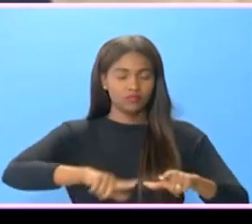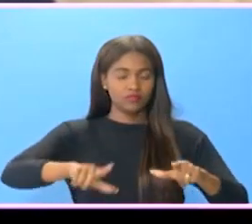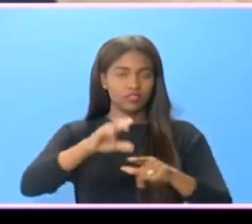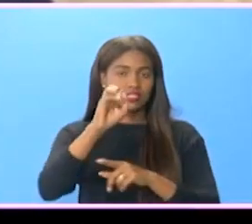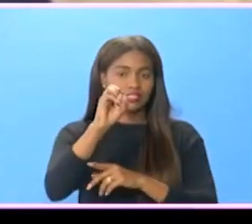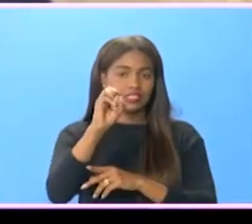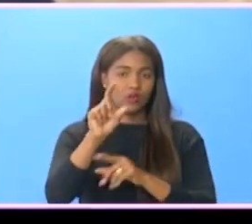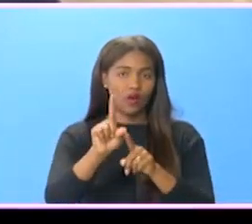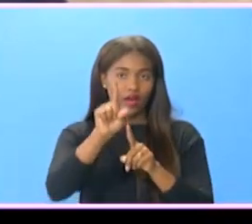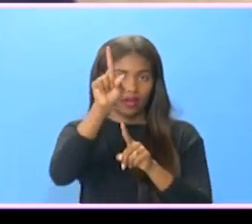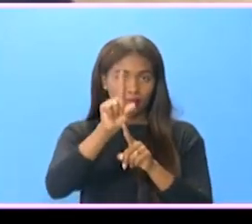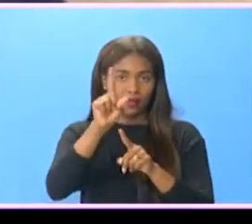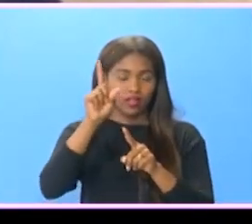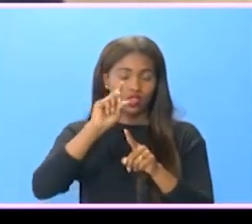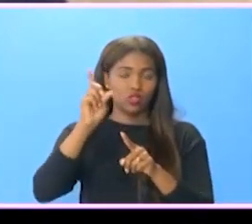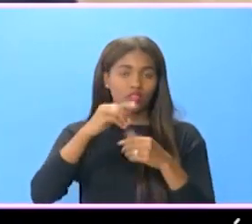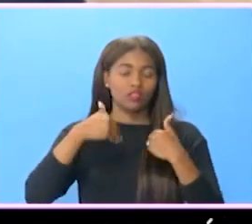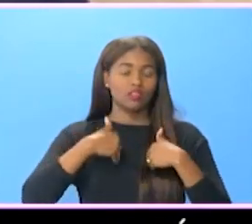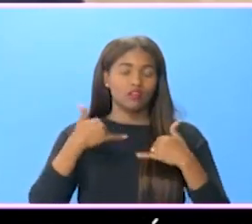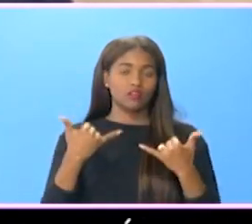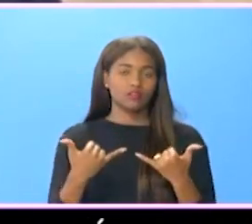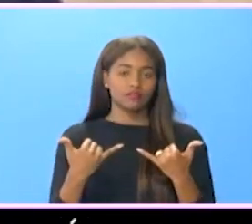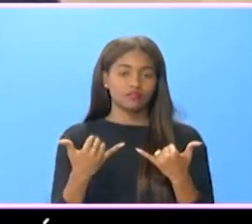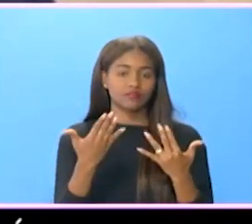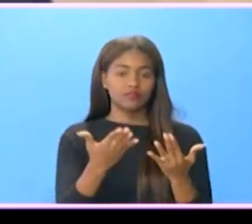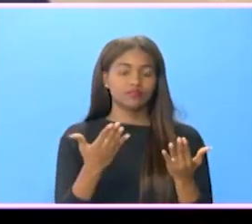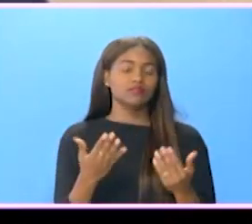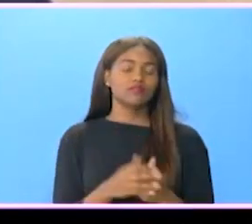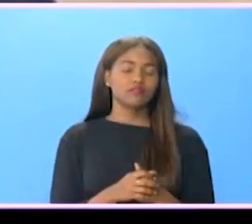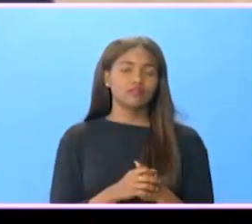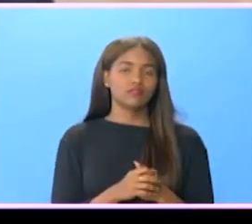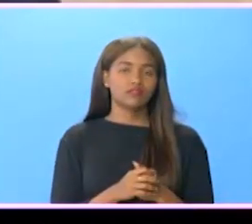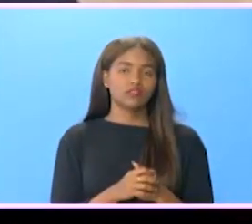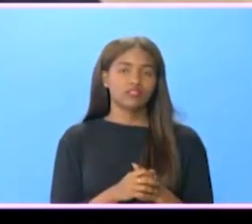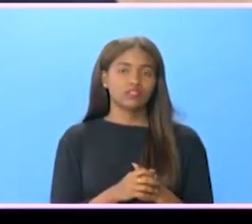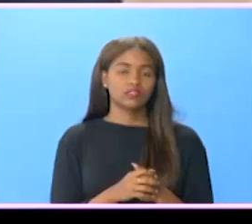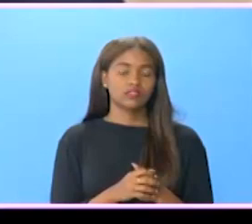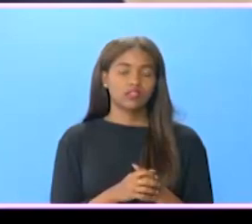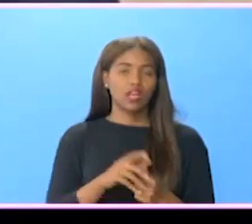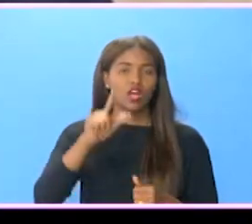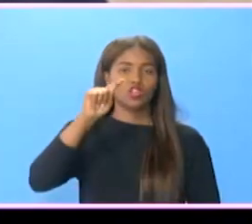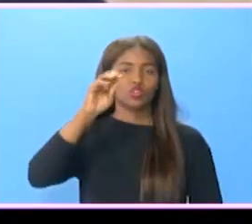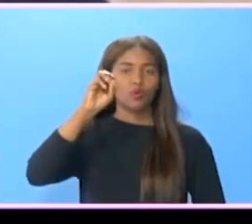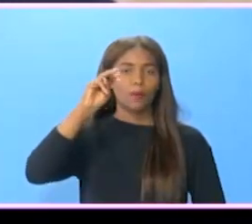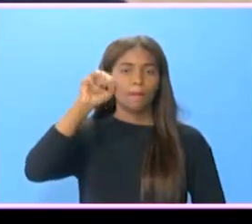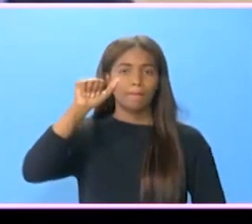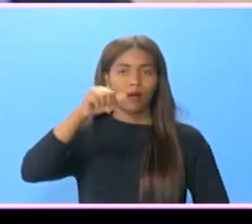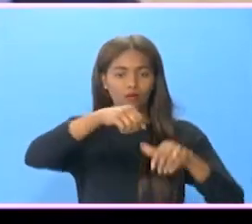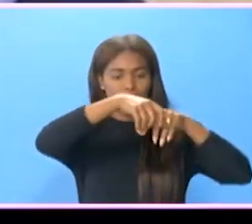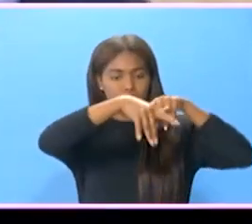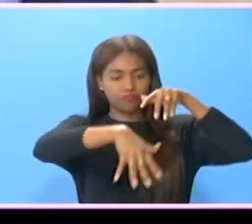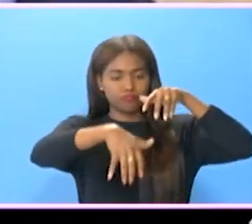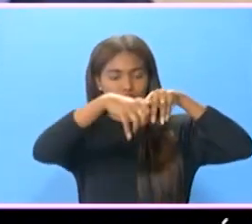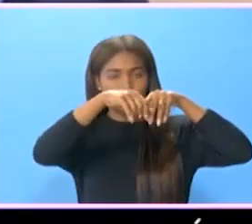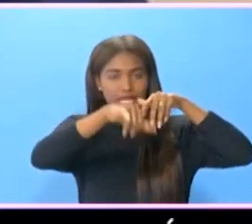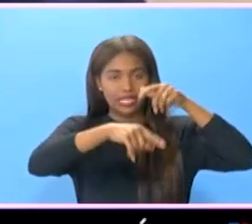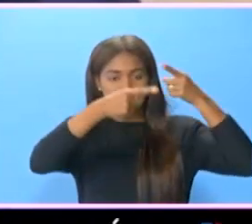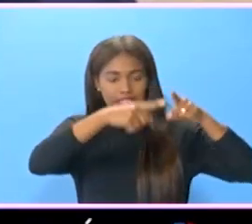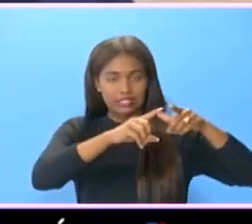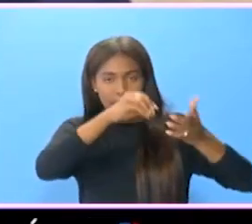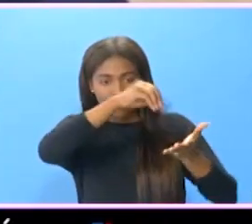allá arriba, donde está, diríamos, lo que es la toma, ¿verdad?, donde se produce un registro, y